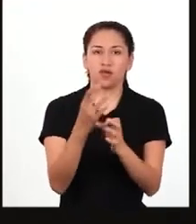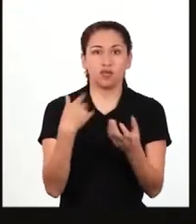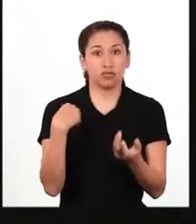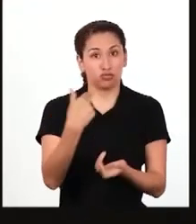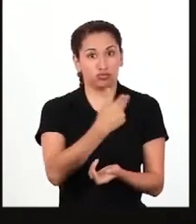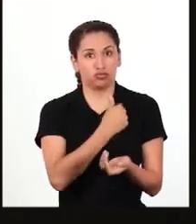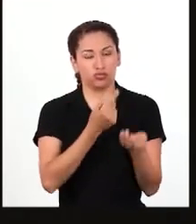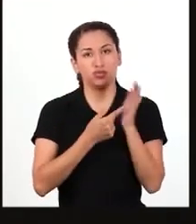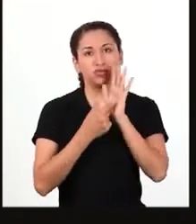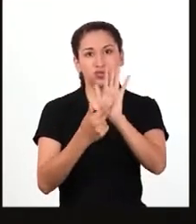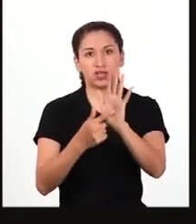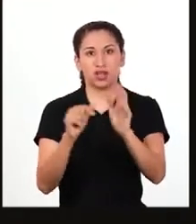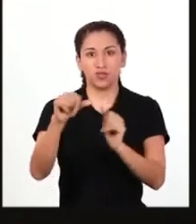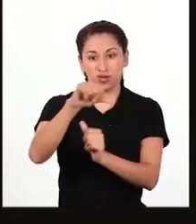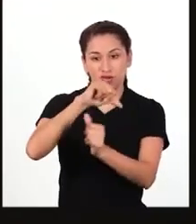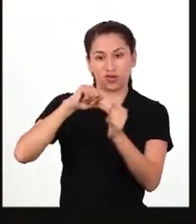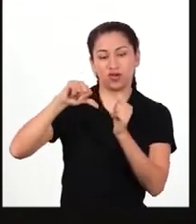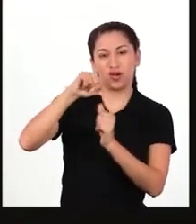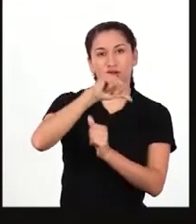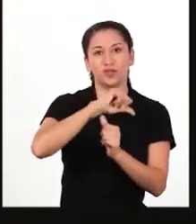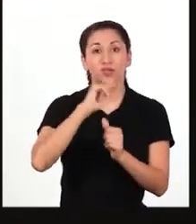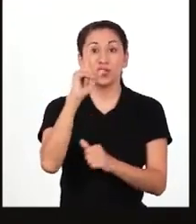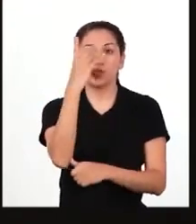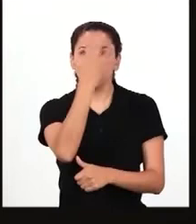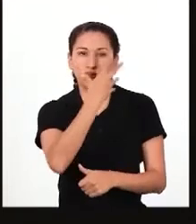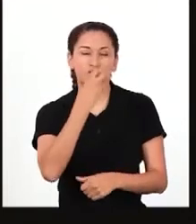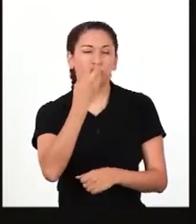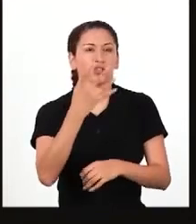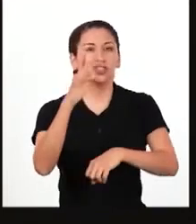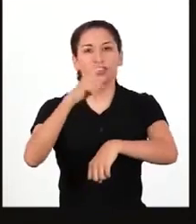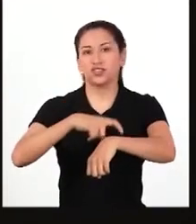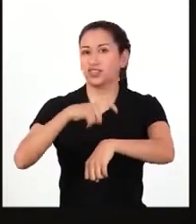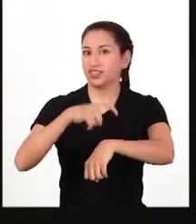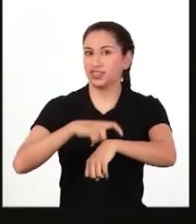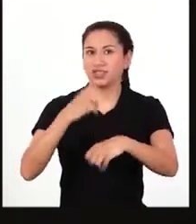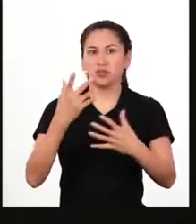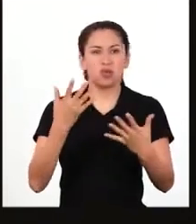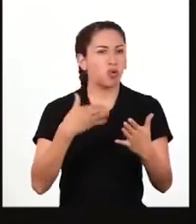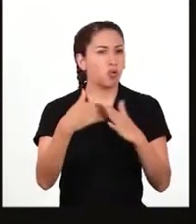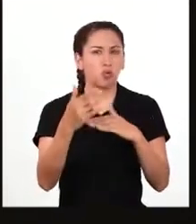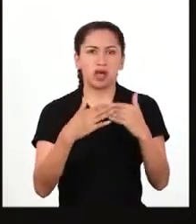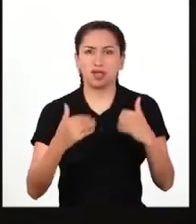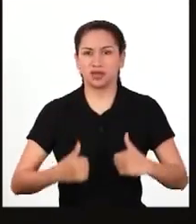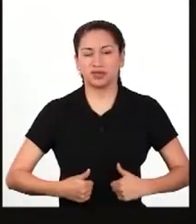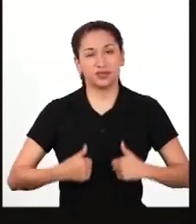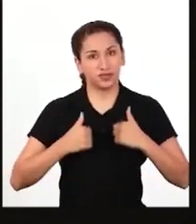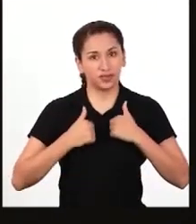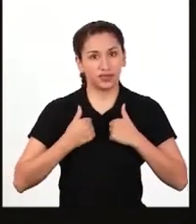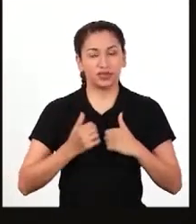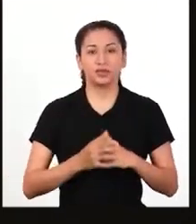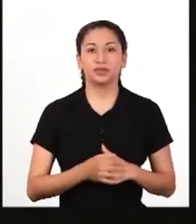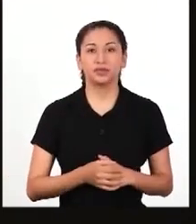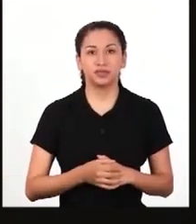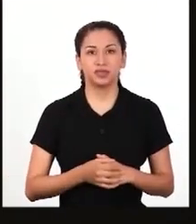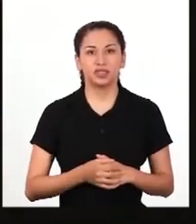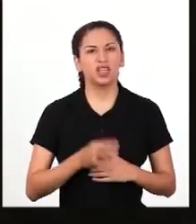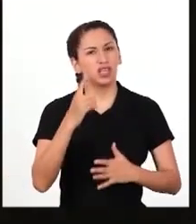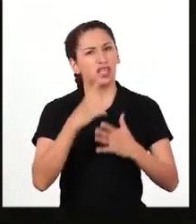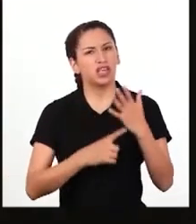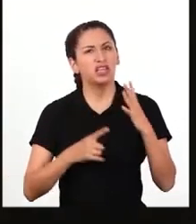las que nos manifestamos, en las que convivimos y celebramos una escena, momento o cualquier actividad de la vida.